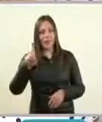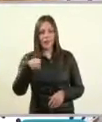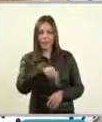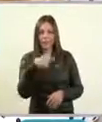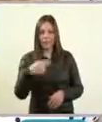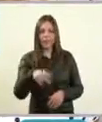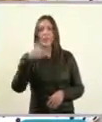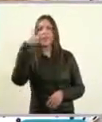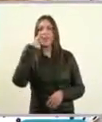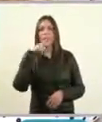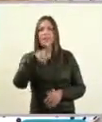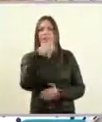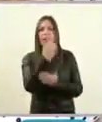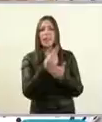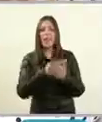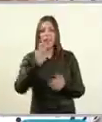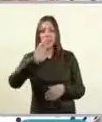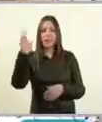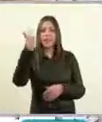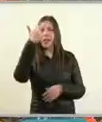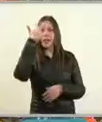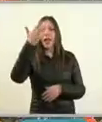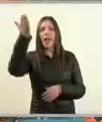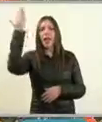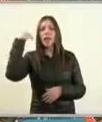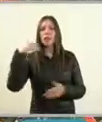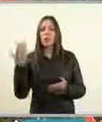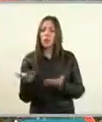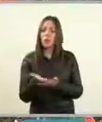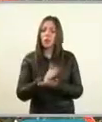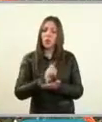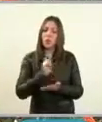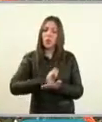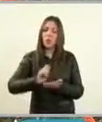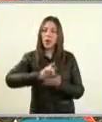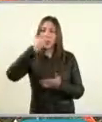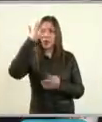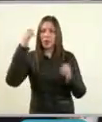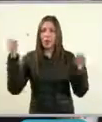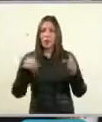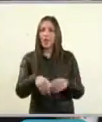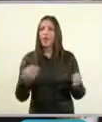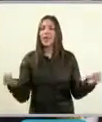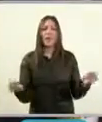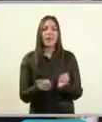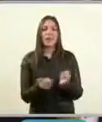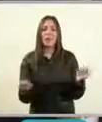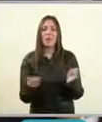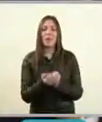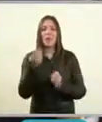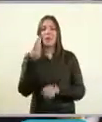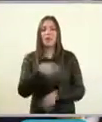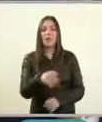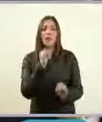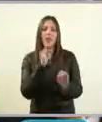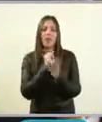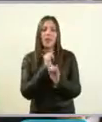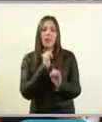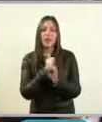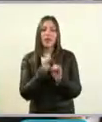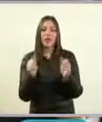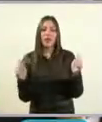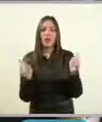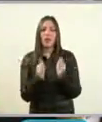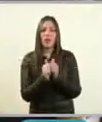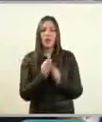es dibujar. ¿Se acuerdan del magicuento? Sí. ¡Ay, claro! Bueno, hagan de cuenta que es un magicuento, Digital. pero digital, pero con